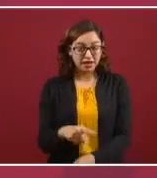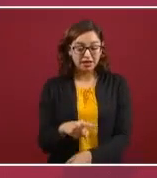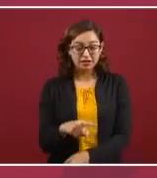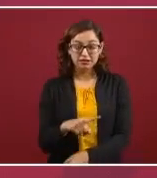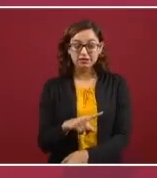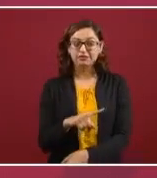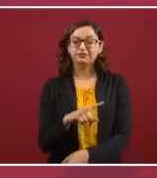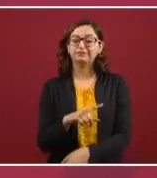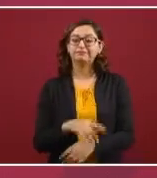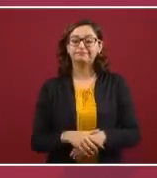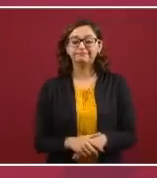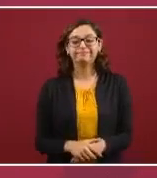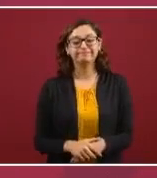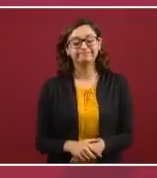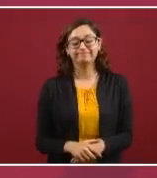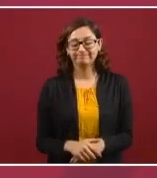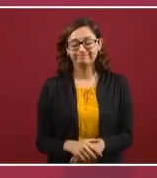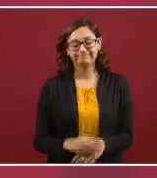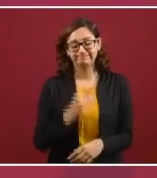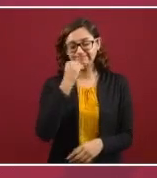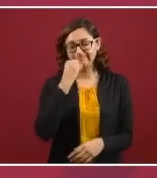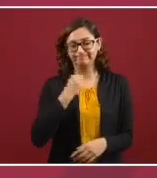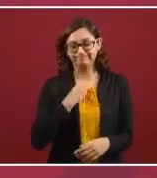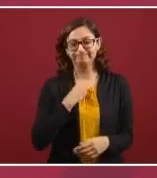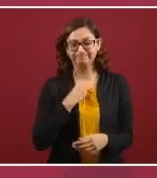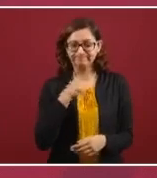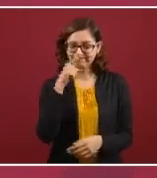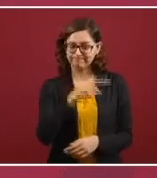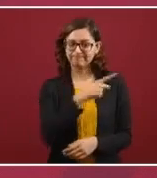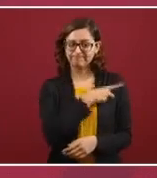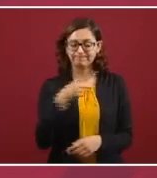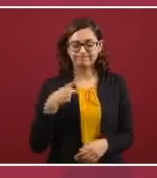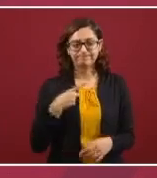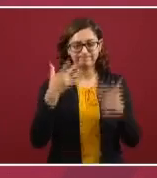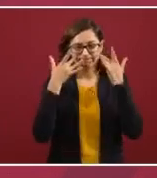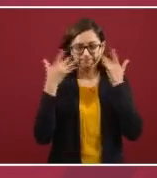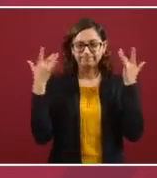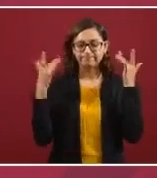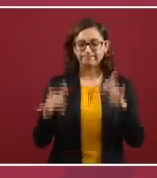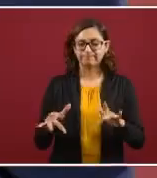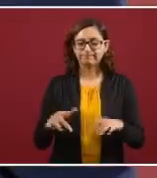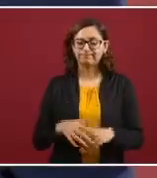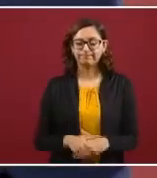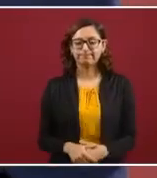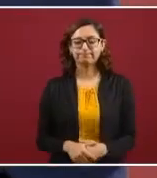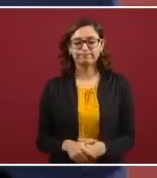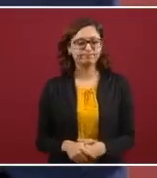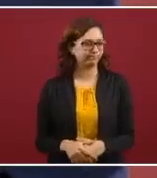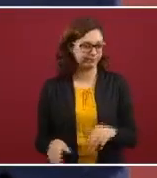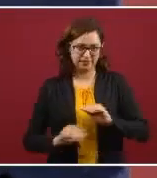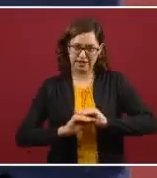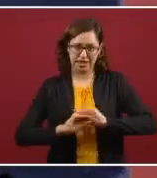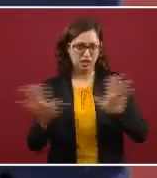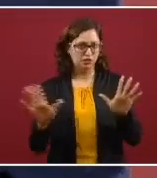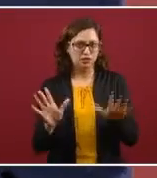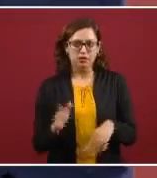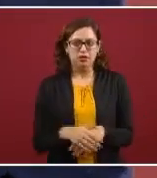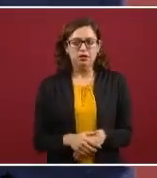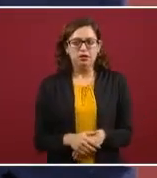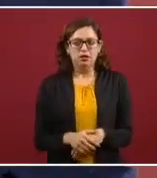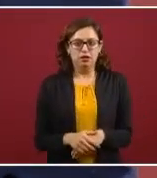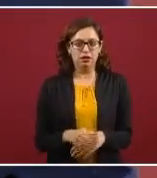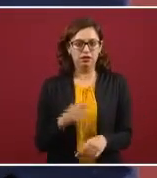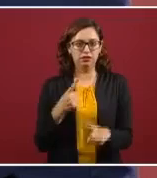se tendría que ir para empezar, tendría que renunciar. Eso sin duda, el que lo